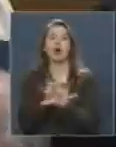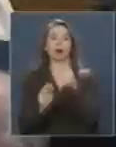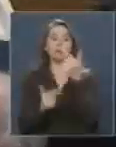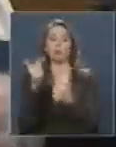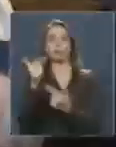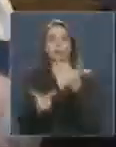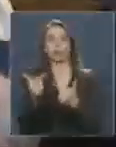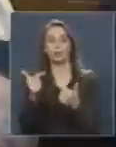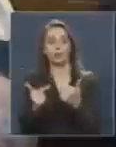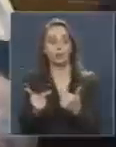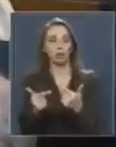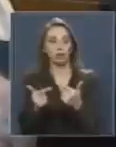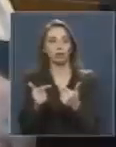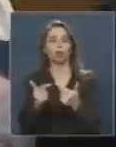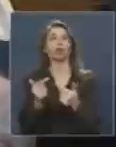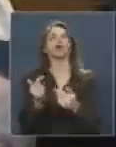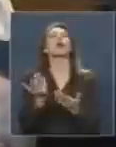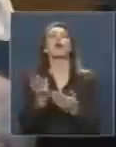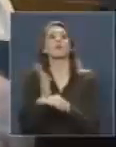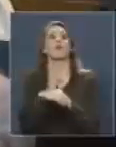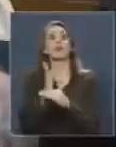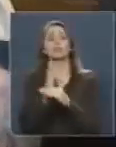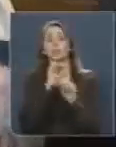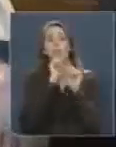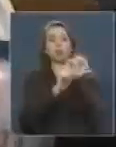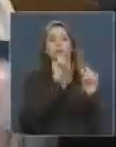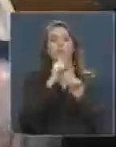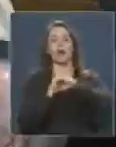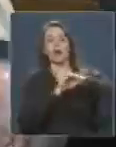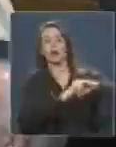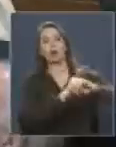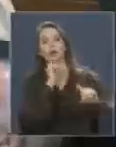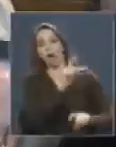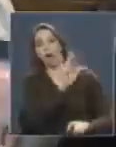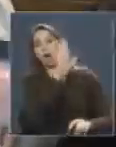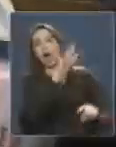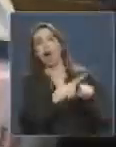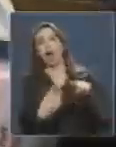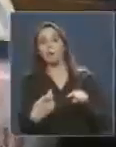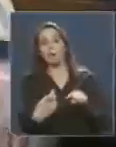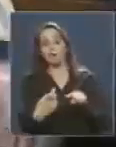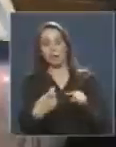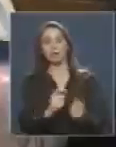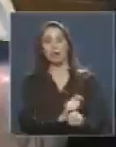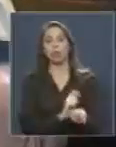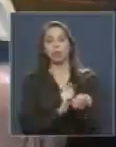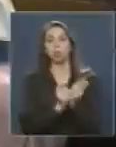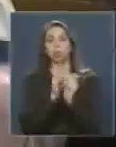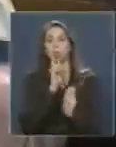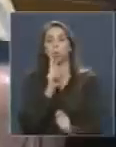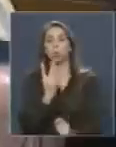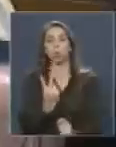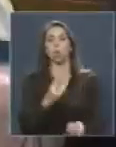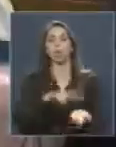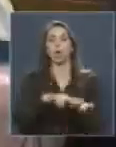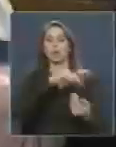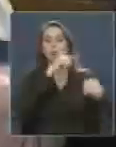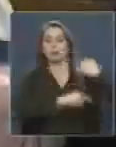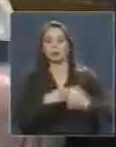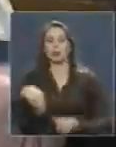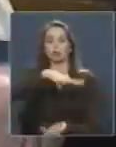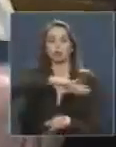política sobre la base de descalificaciones, ataques y amenazas que buscan distorsionar la realidad histórica de nuestro